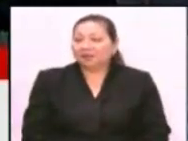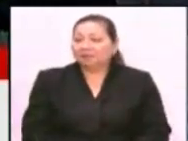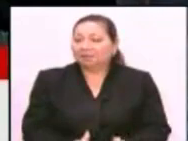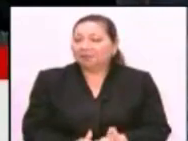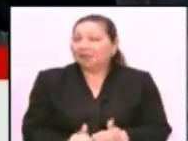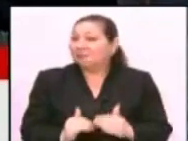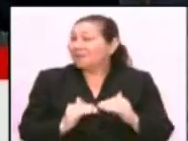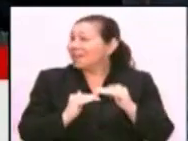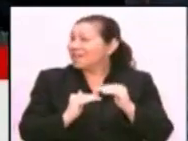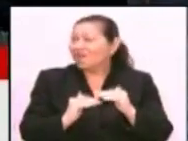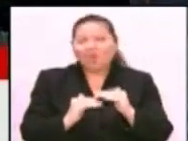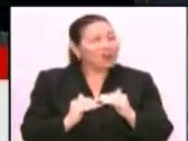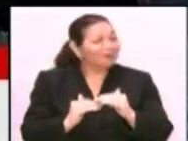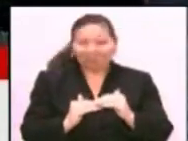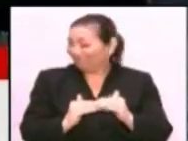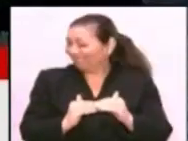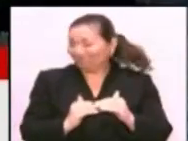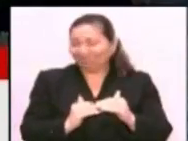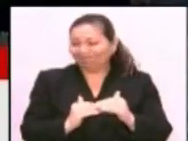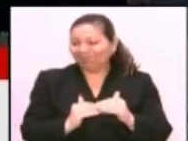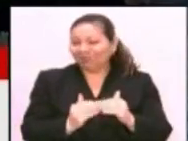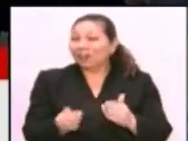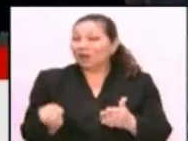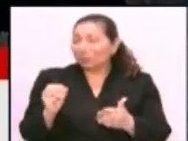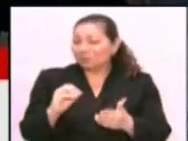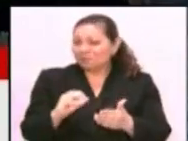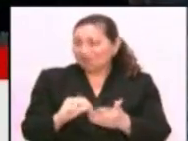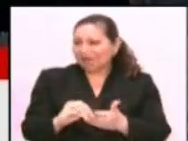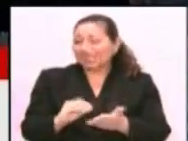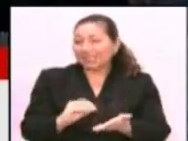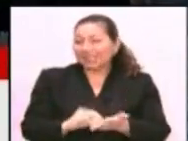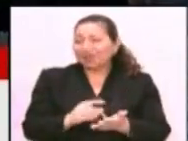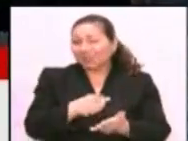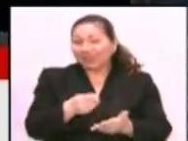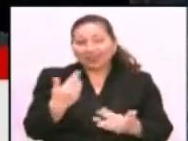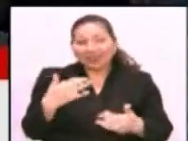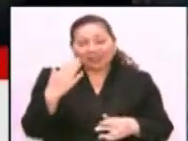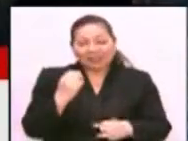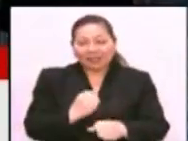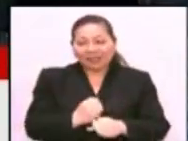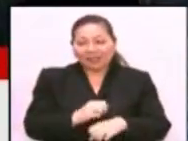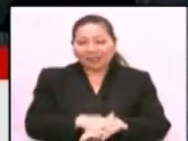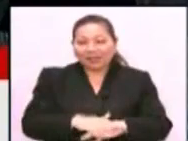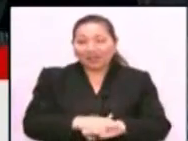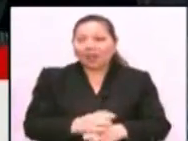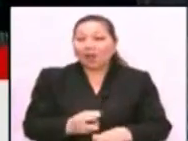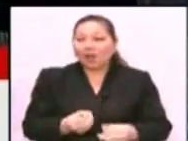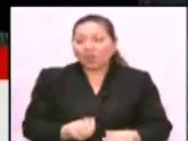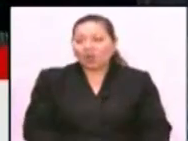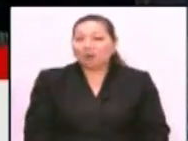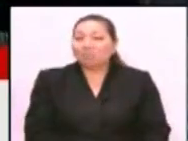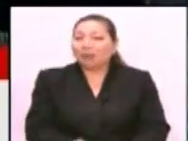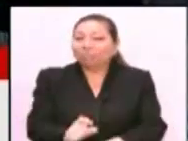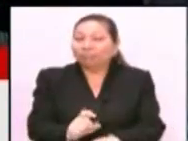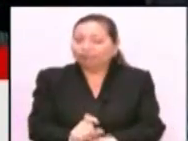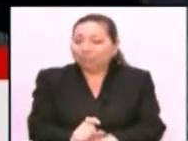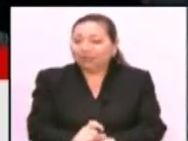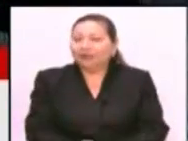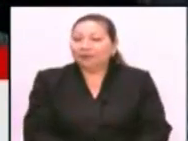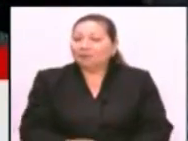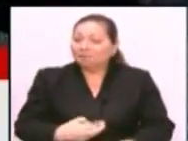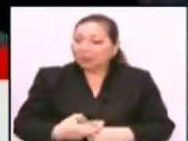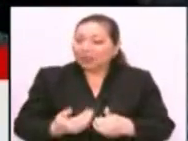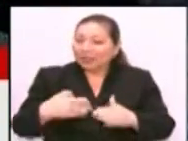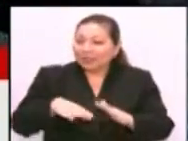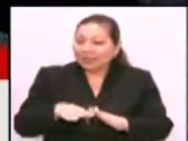sea paralelo, sino podría ser algo que complemente de alguna forma, porque ustedes ya están trabajando en el tema de cómo capacitar, ¿no? Y cómo